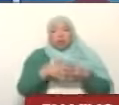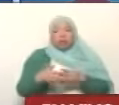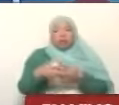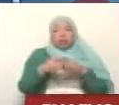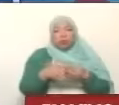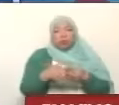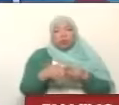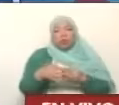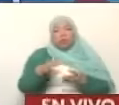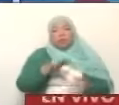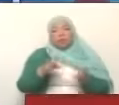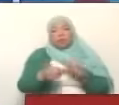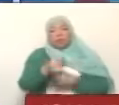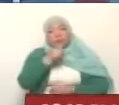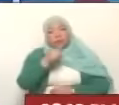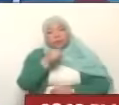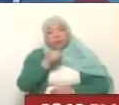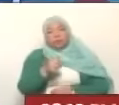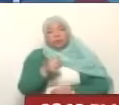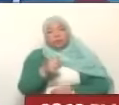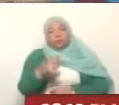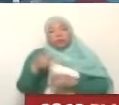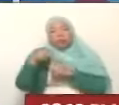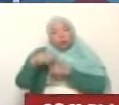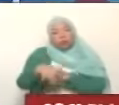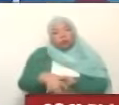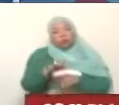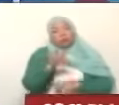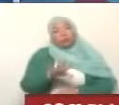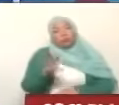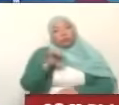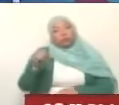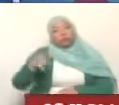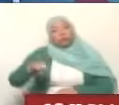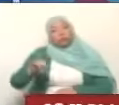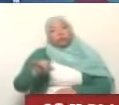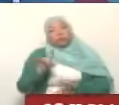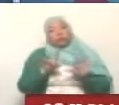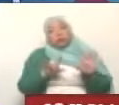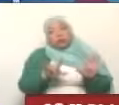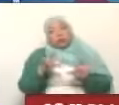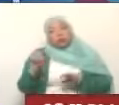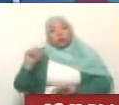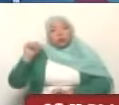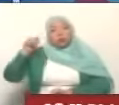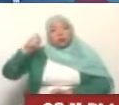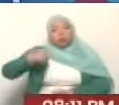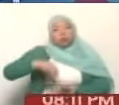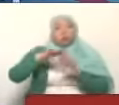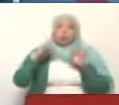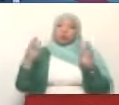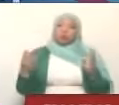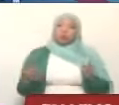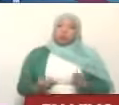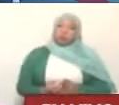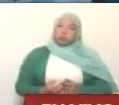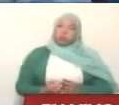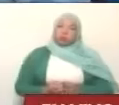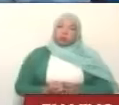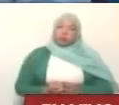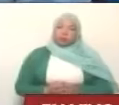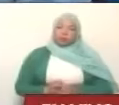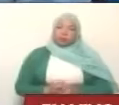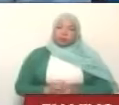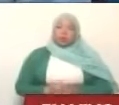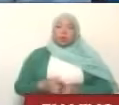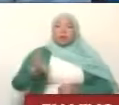para sustituir los sistemas de dominación occidental que han existido desde hace 600 años en el mundo. Presidente, yo entrevistaba el